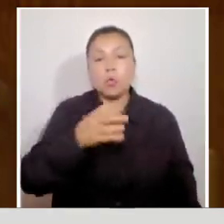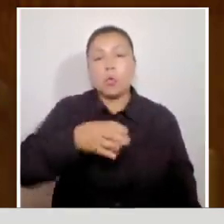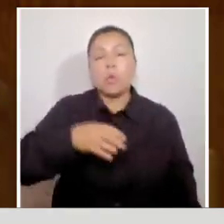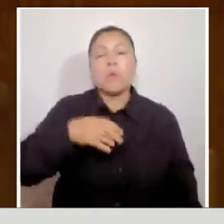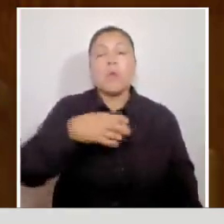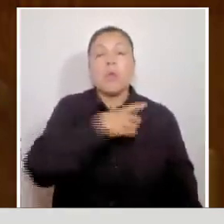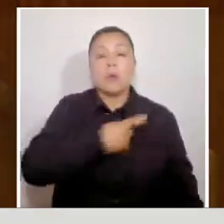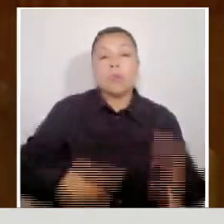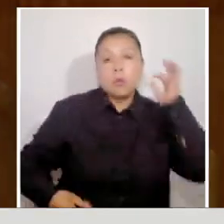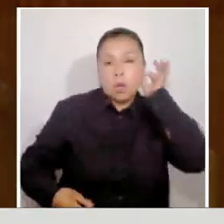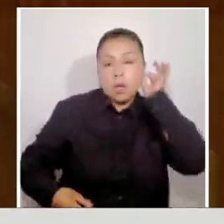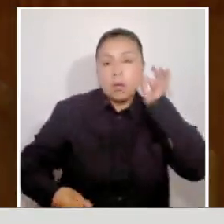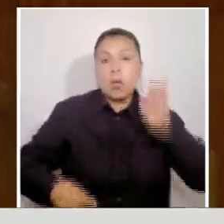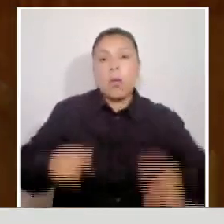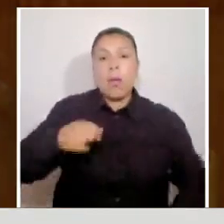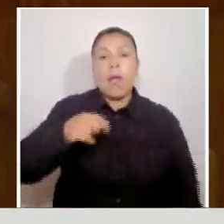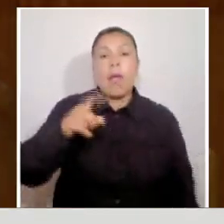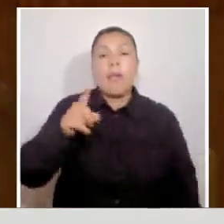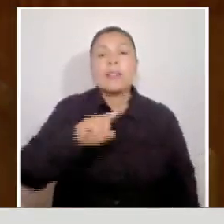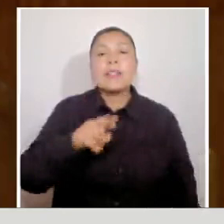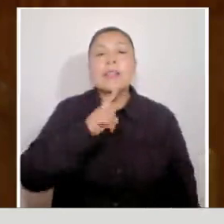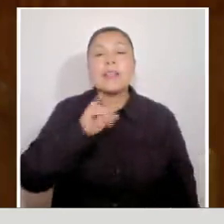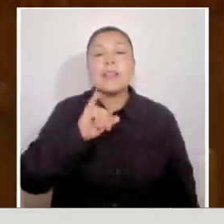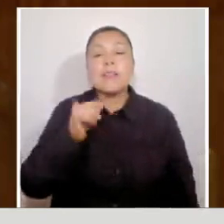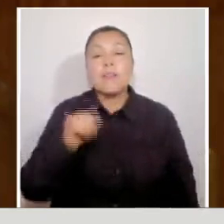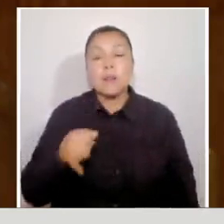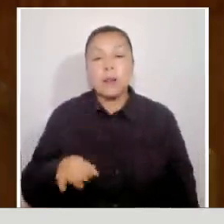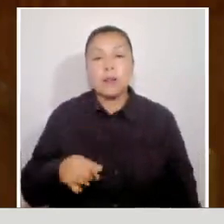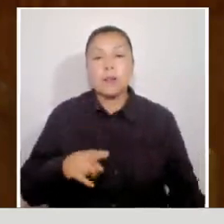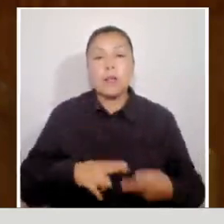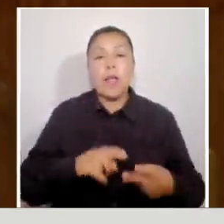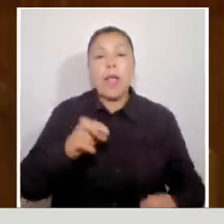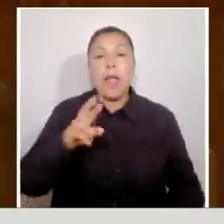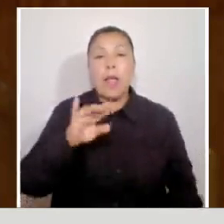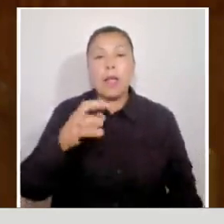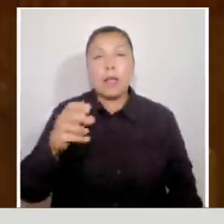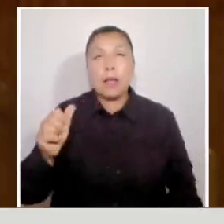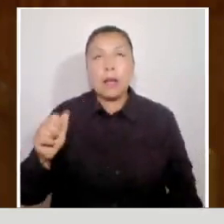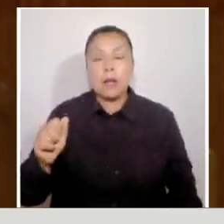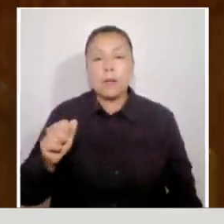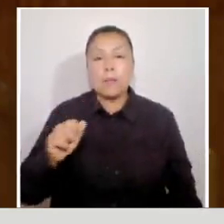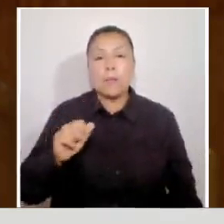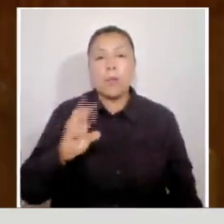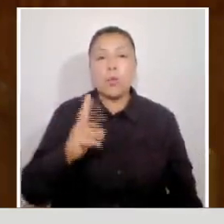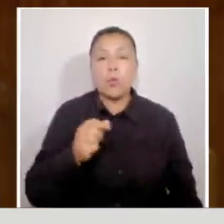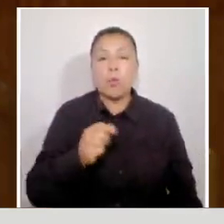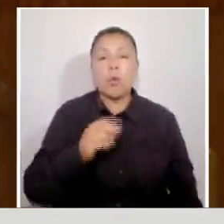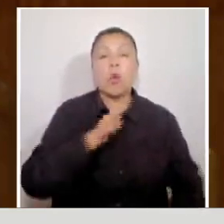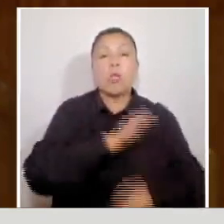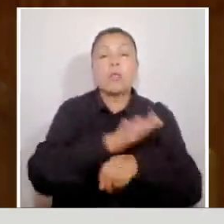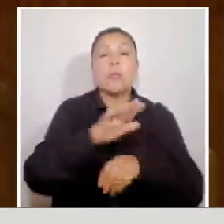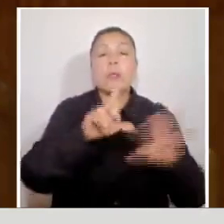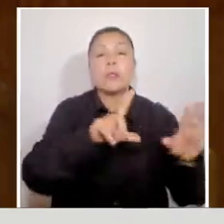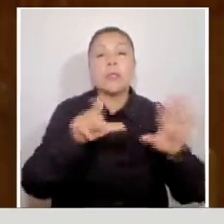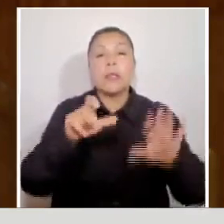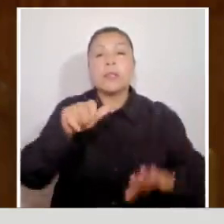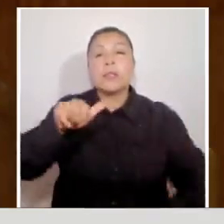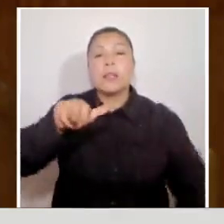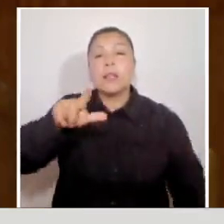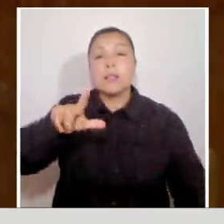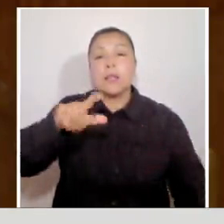señoras Maricela santibáñez nov y erc Olivera de la Fuente boletín 15767